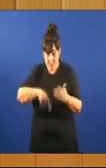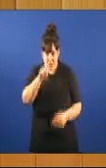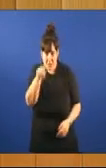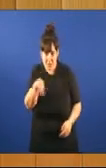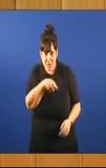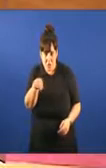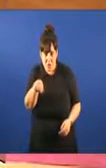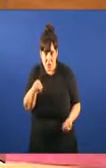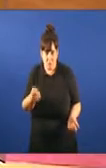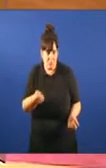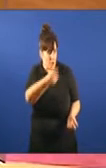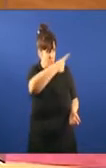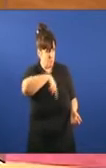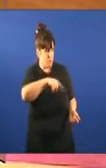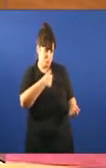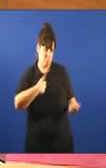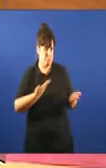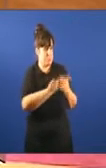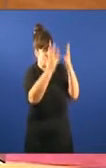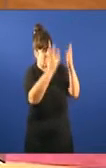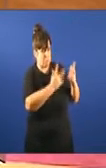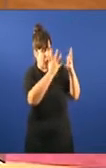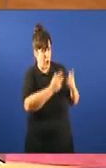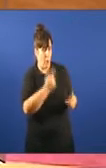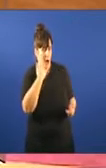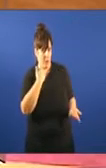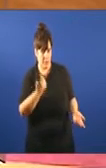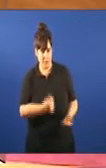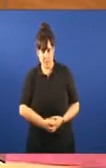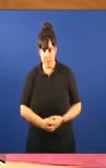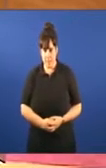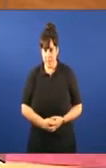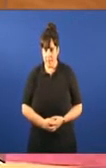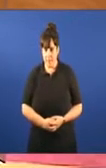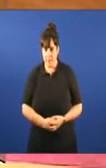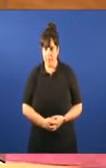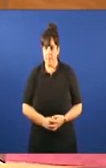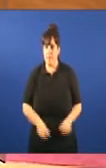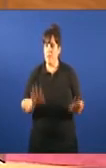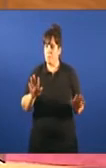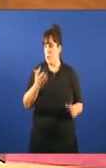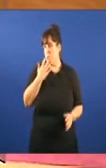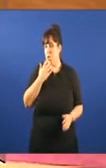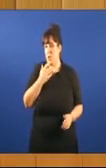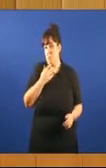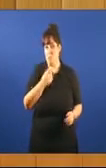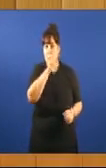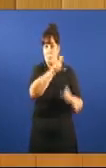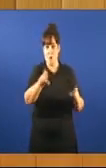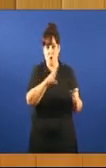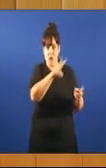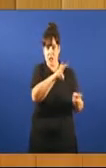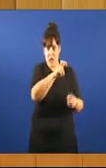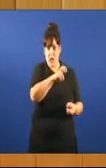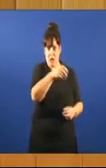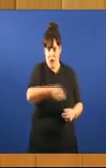tribuna que cuantifique esa baixada. Pero mire, aparte diso, por que non lle sube o IRPF a rendas máis altas? Por que